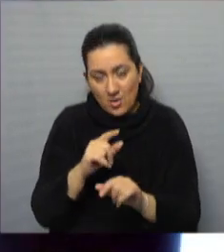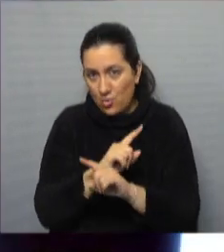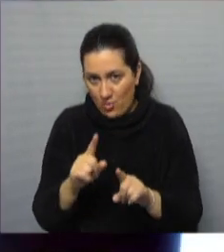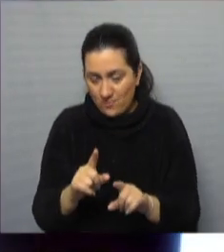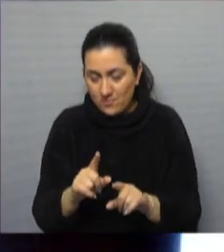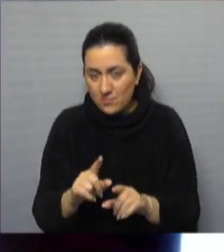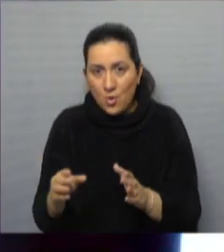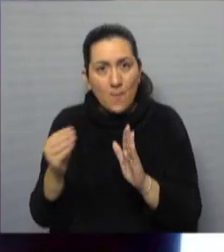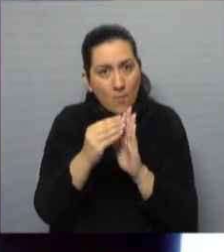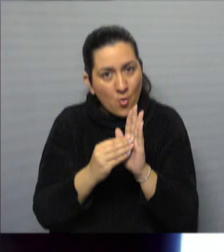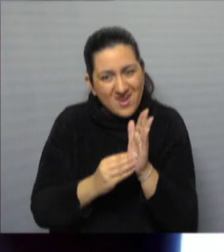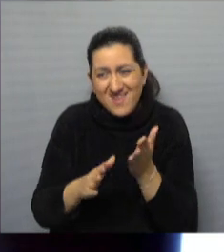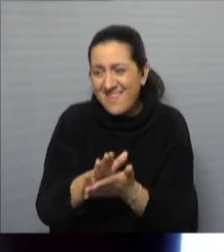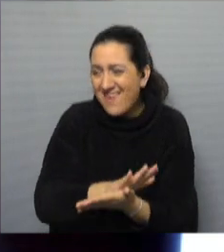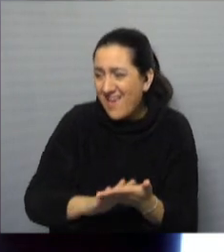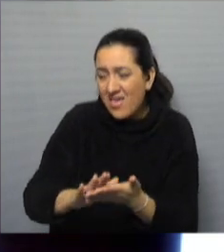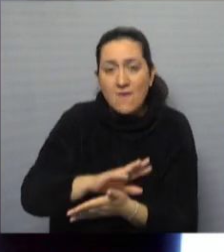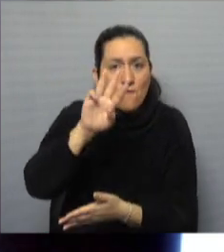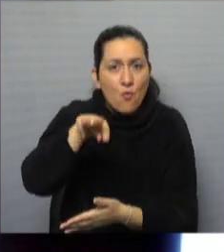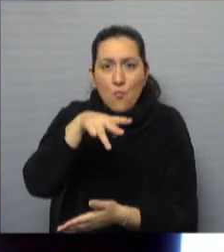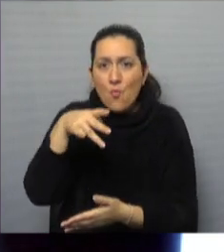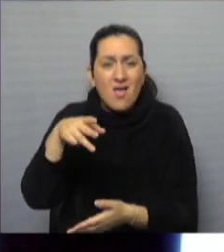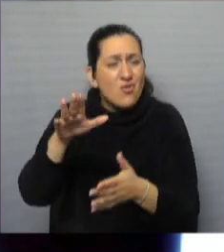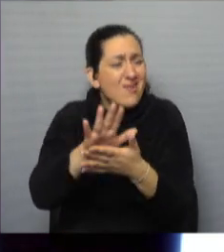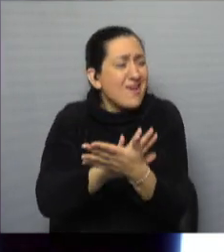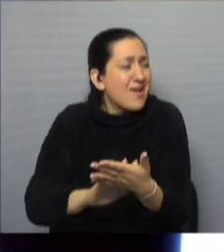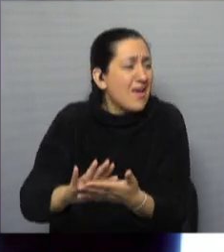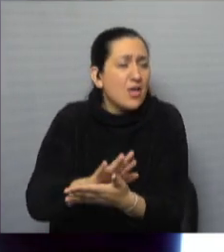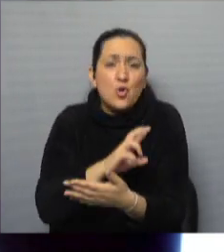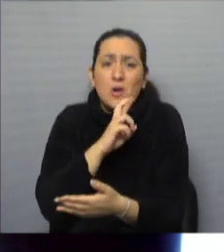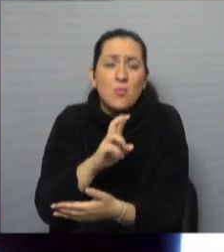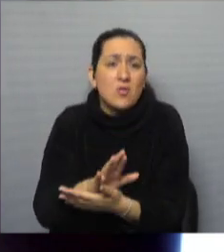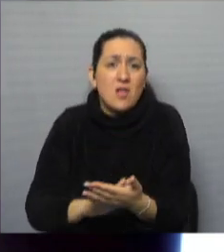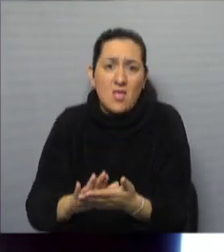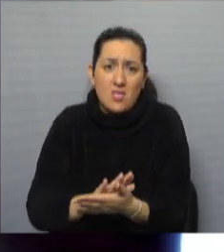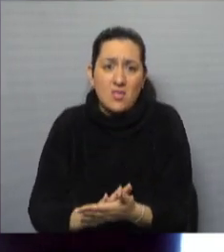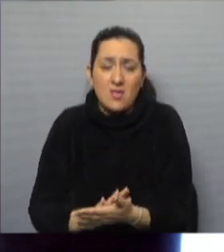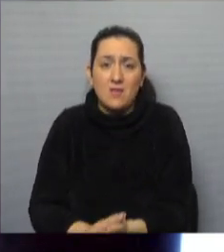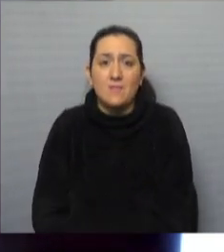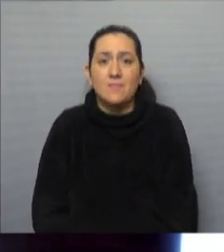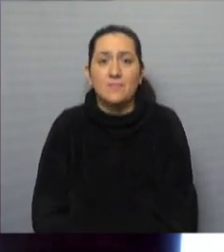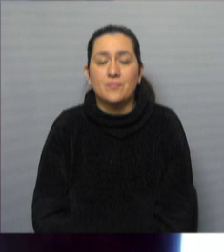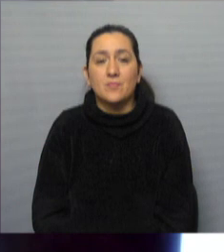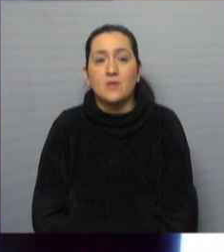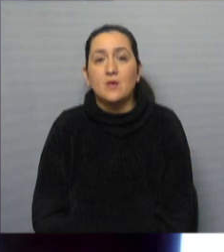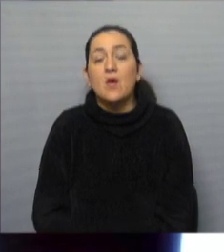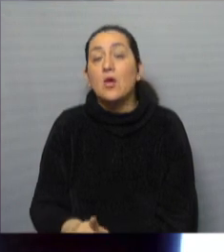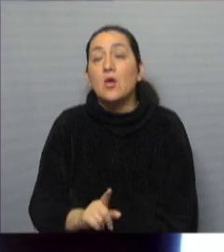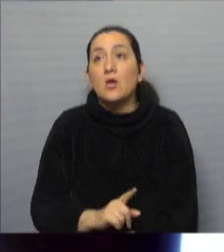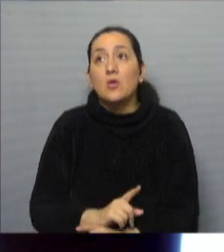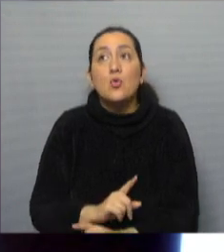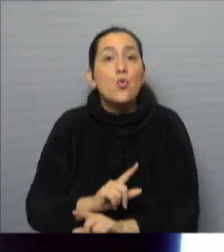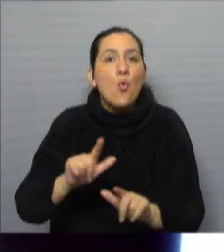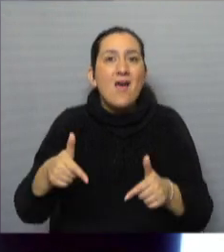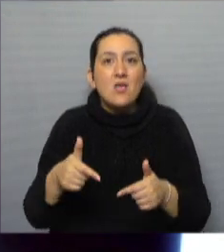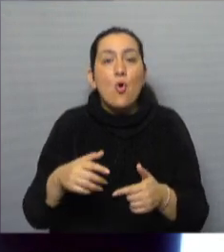no llenar ningún formulario a ver nada no va a haber una sola organización no solamente un banco no habrá una